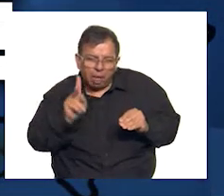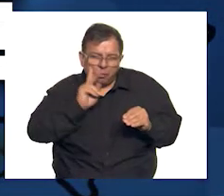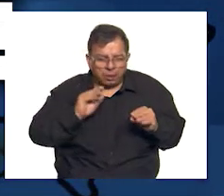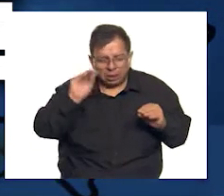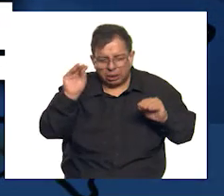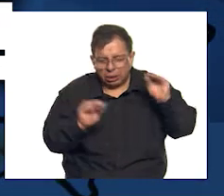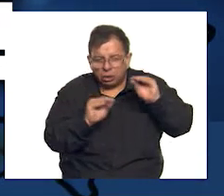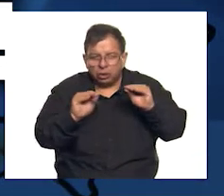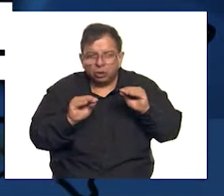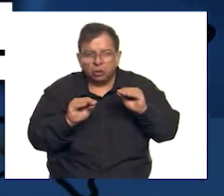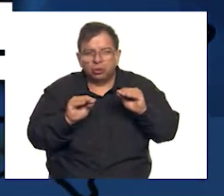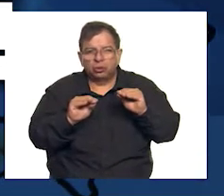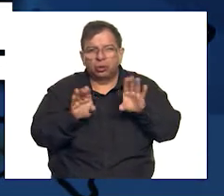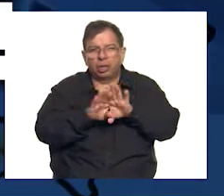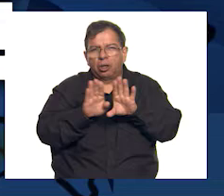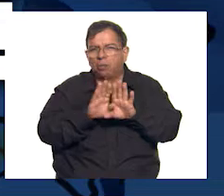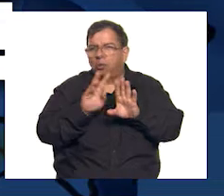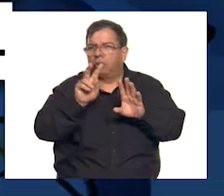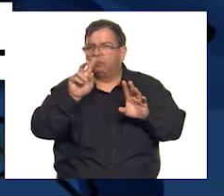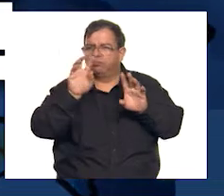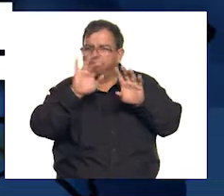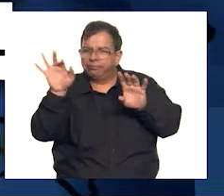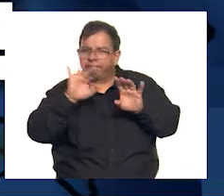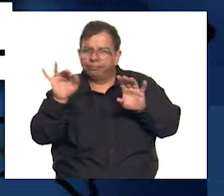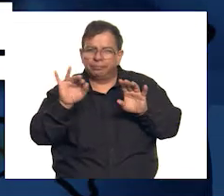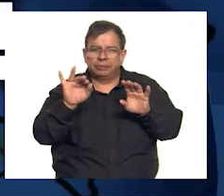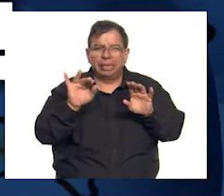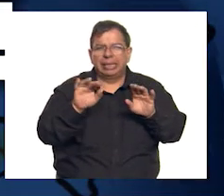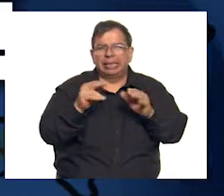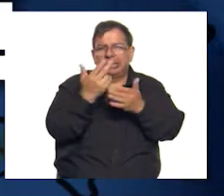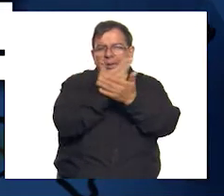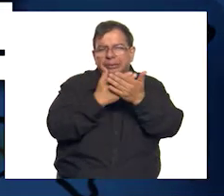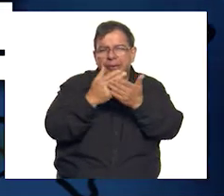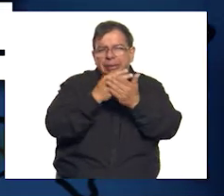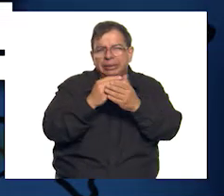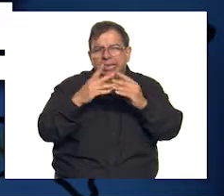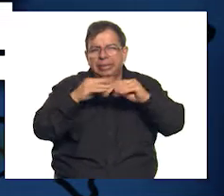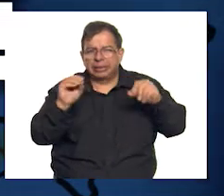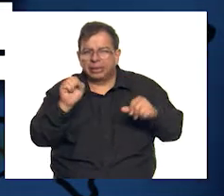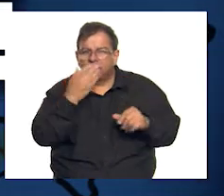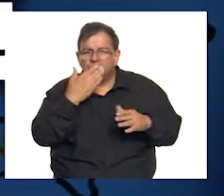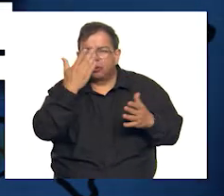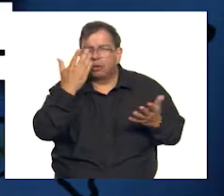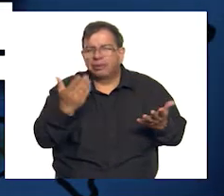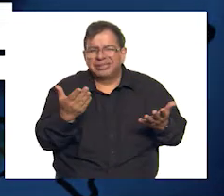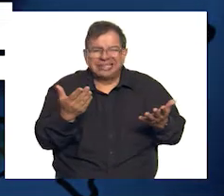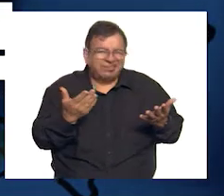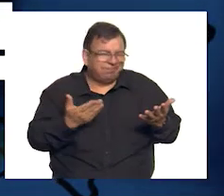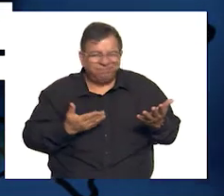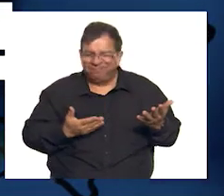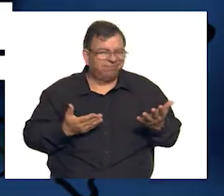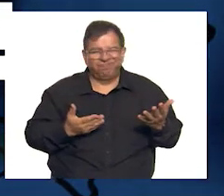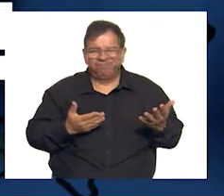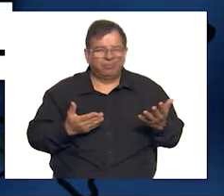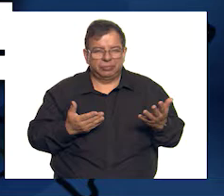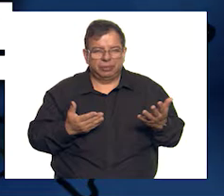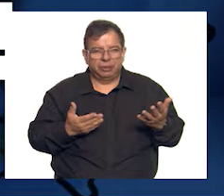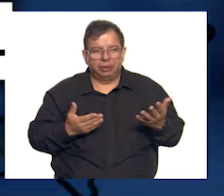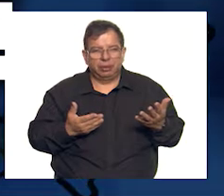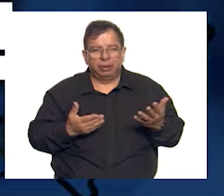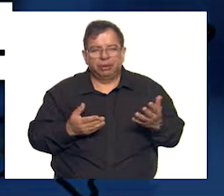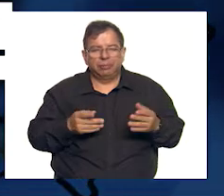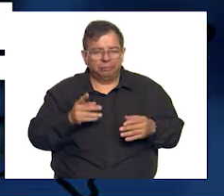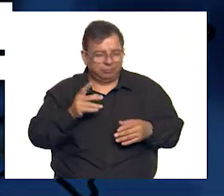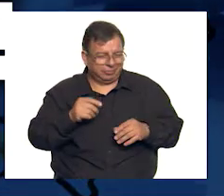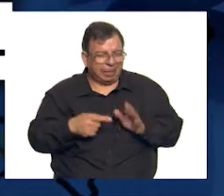Mi idea del texto en espiral y de incluir los iconos del desierto de Sonora, pues nada más no me quedó. Y les voy a enseñar una